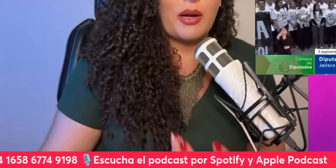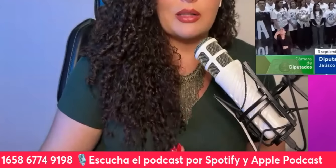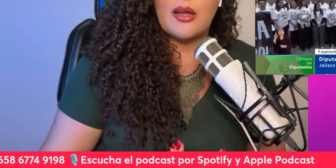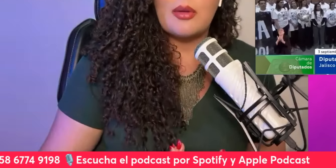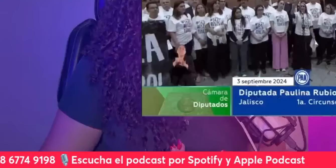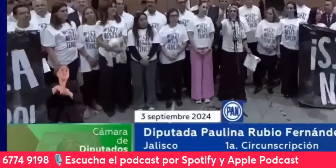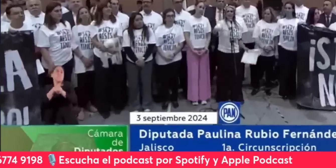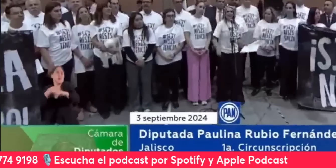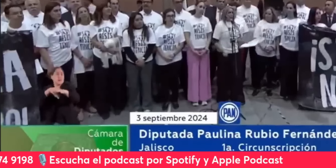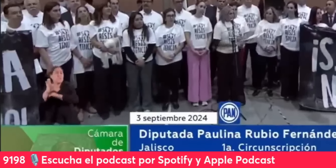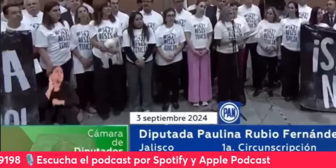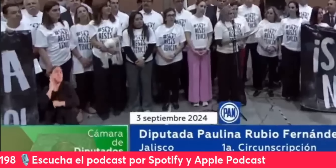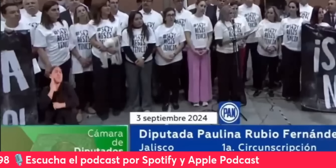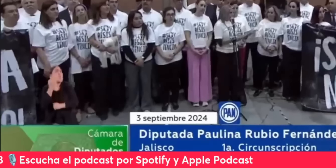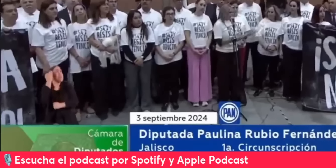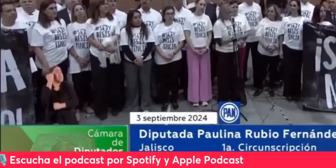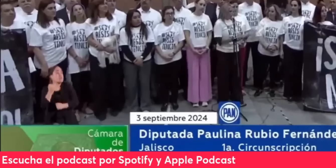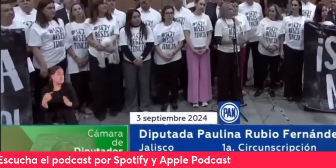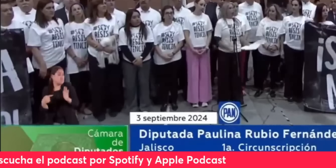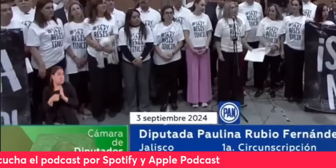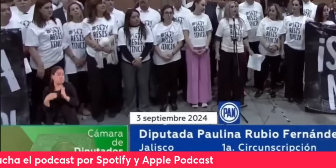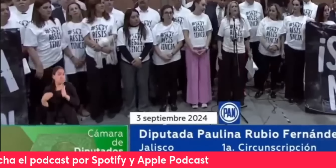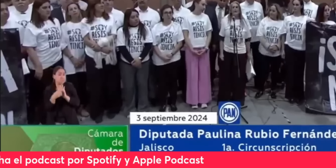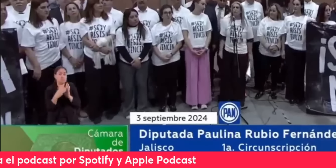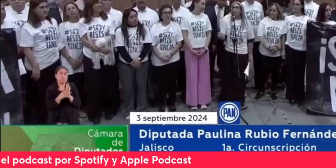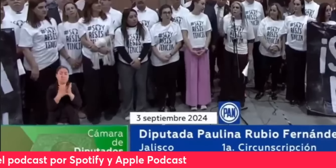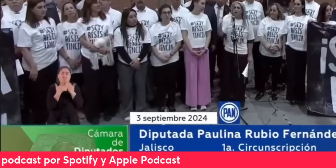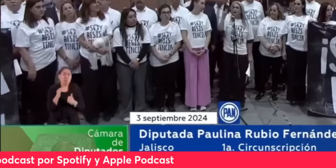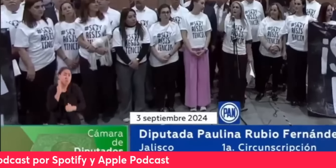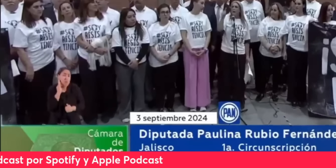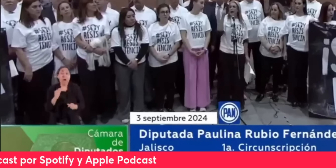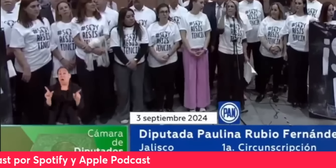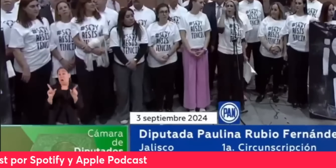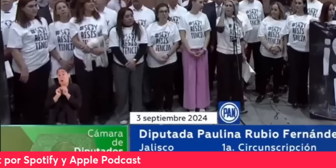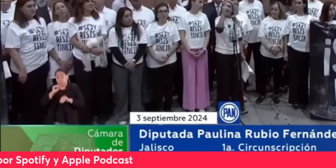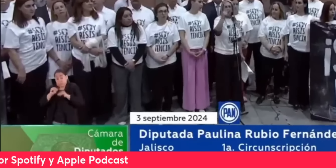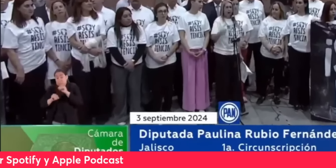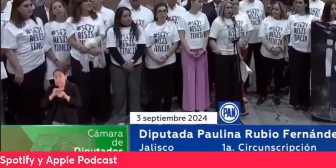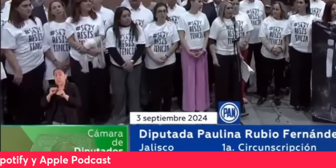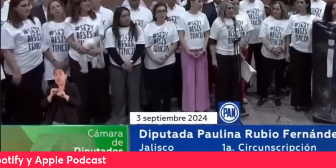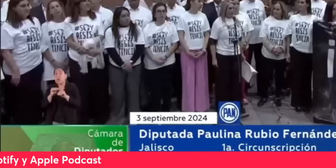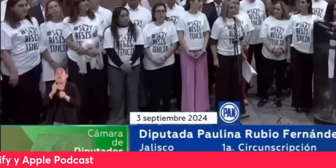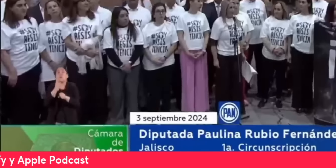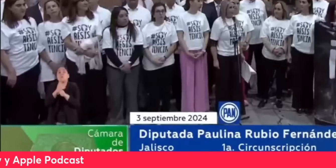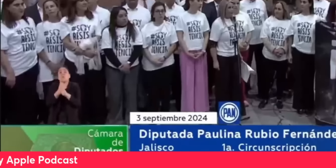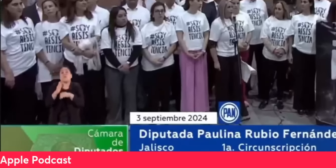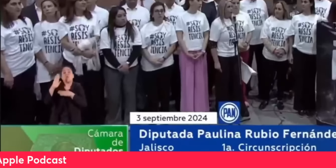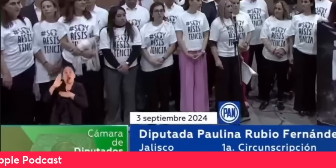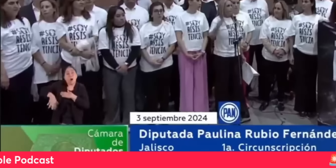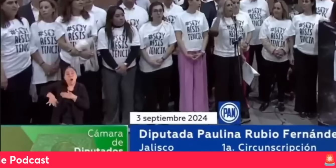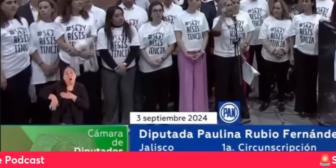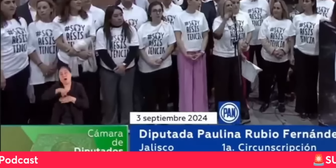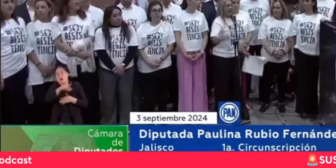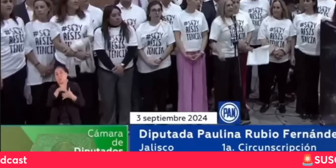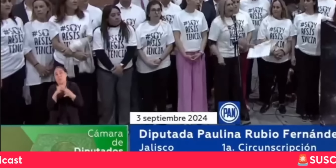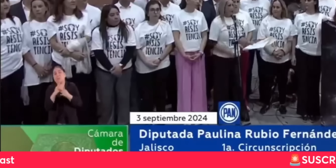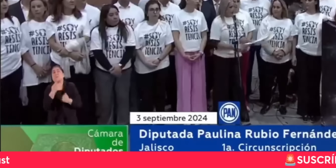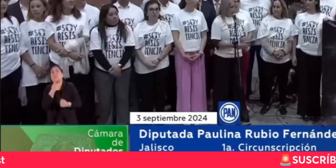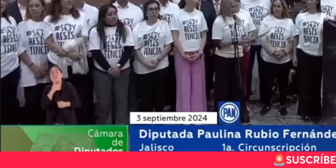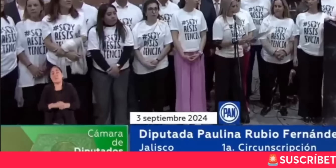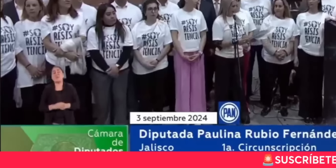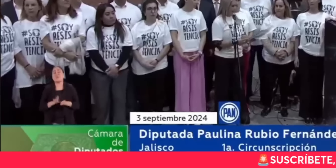que prácticamente la única manera de avanzar era a través de la mayoría calificada. Ojalá y nos